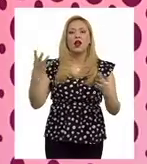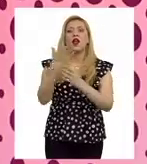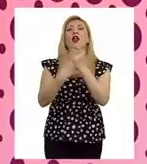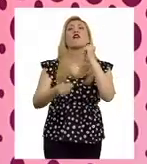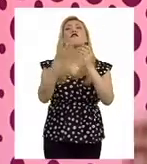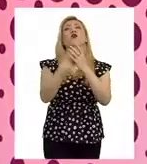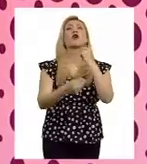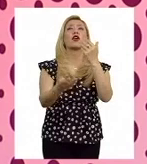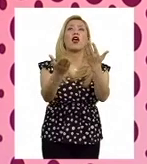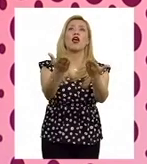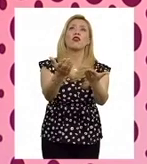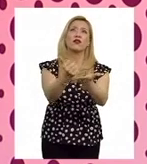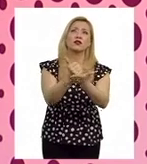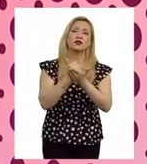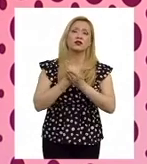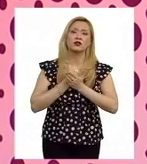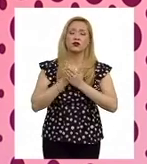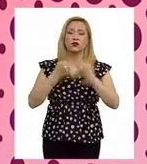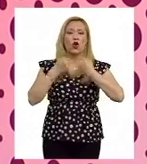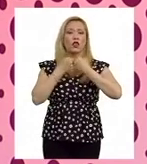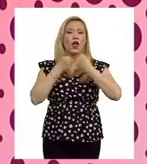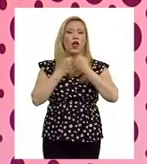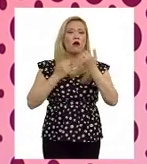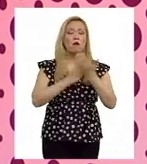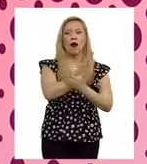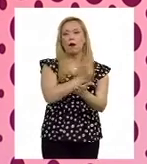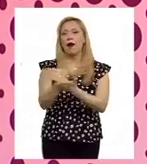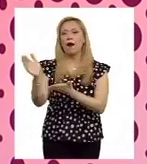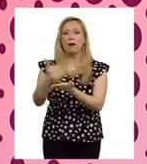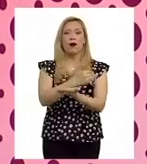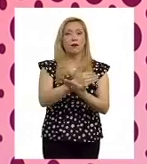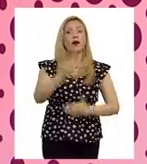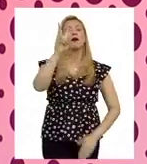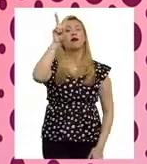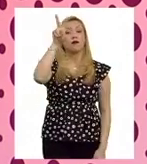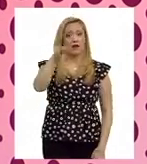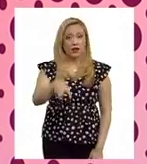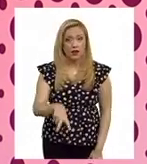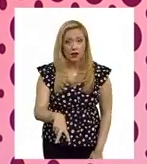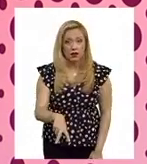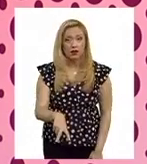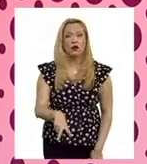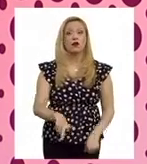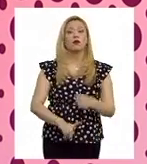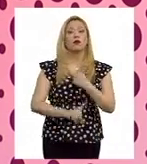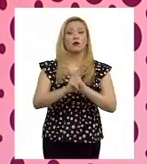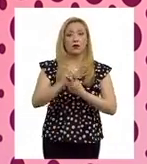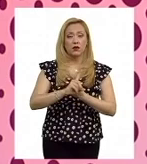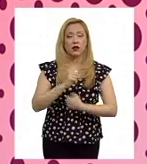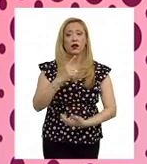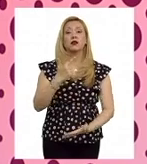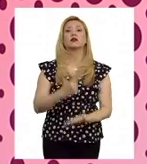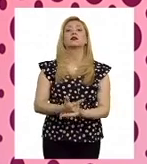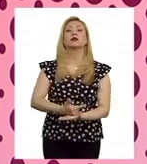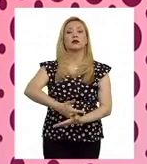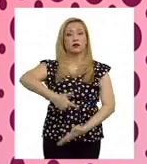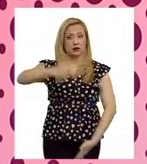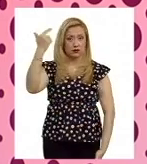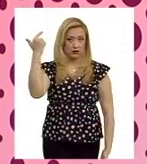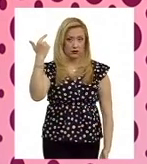refugiados cruzando las fronteras. Entonces, estamos realmente en una situación mucho